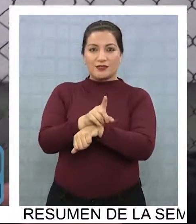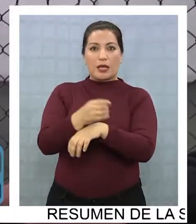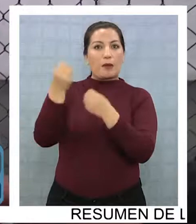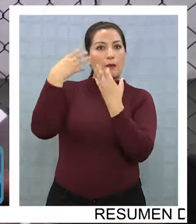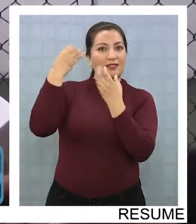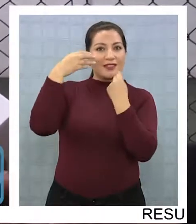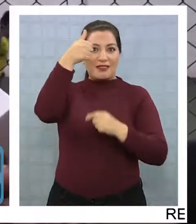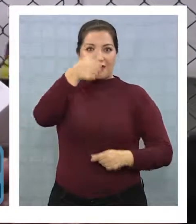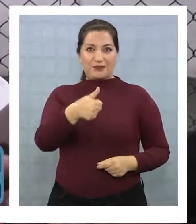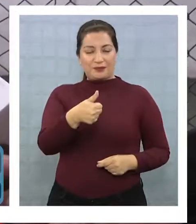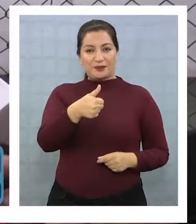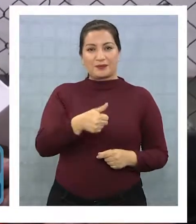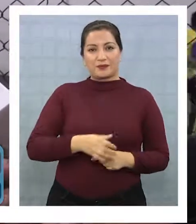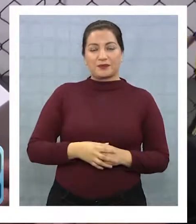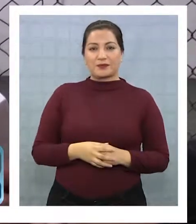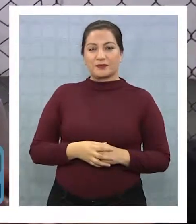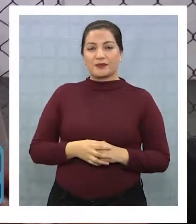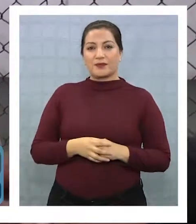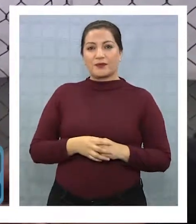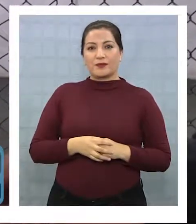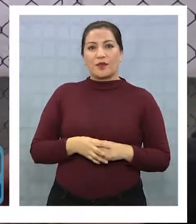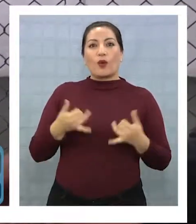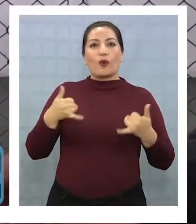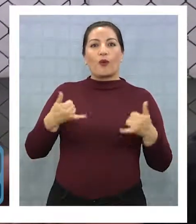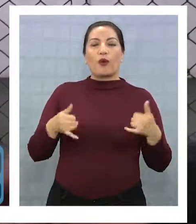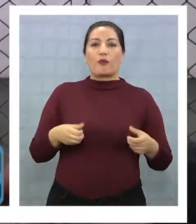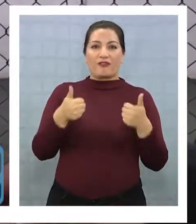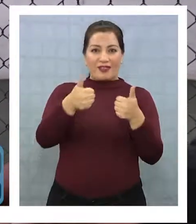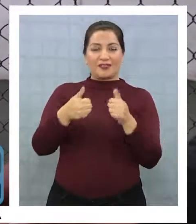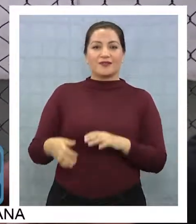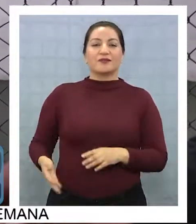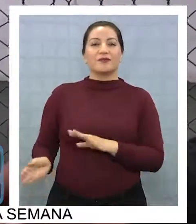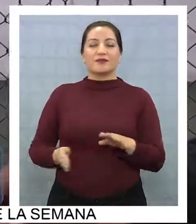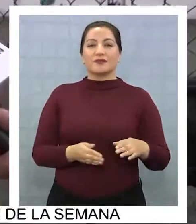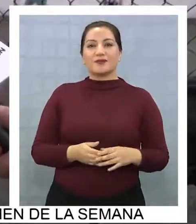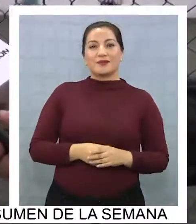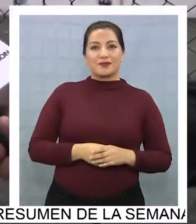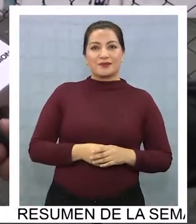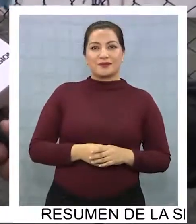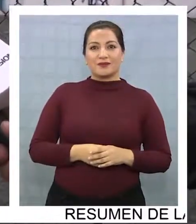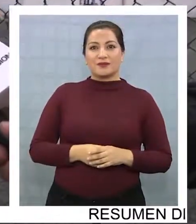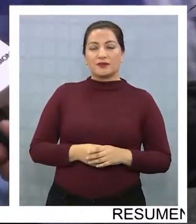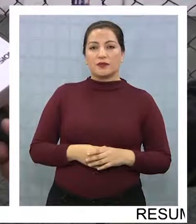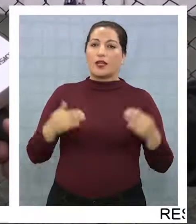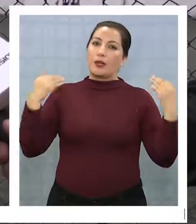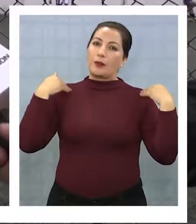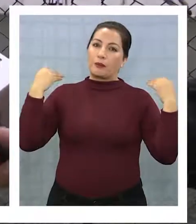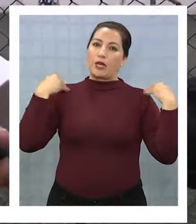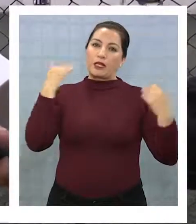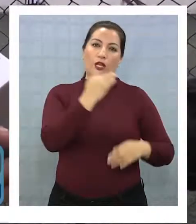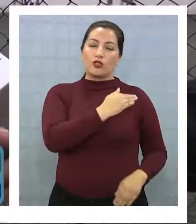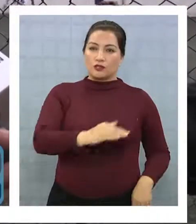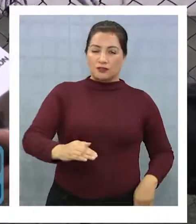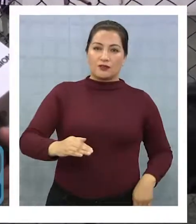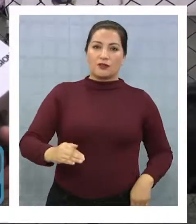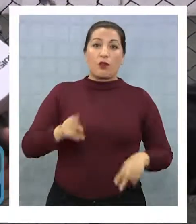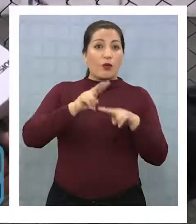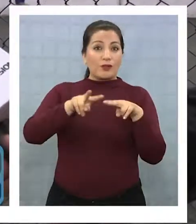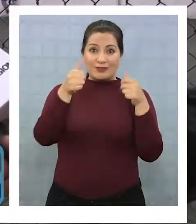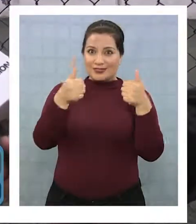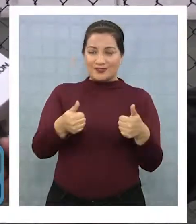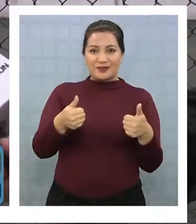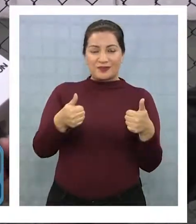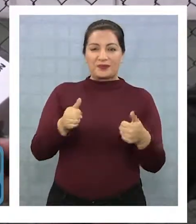nos enseñan bien, juegan muy bien entretenidos. Hacen entrenar a los niños,